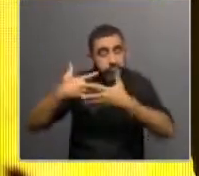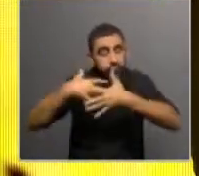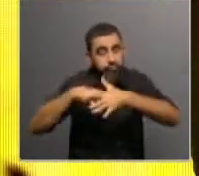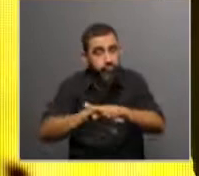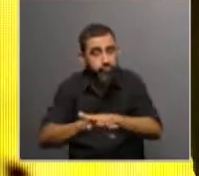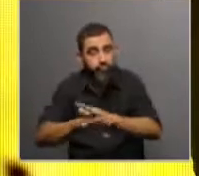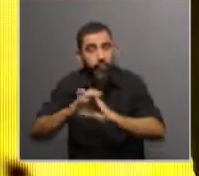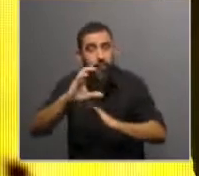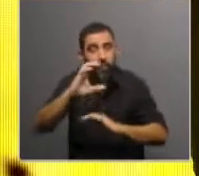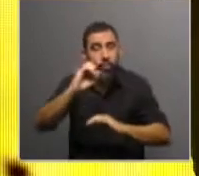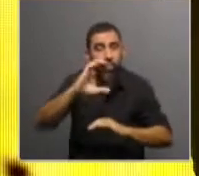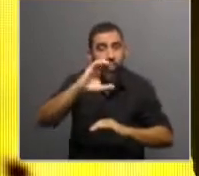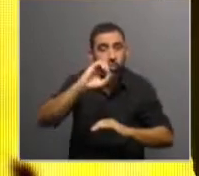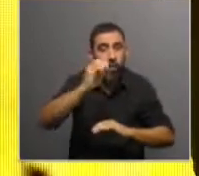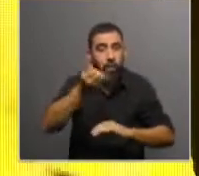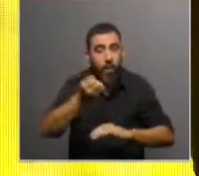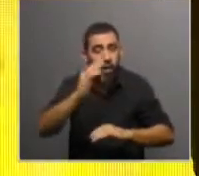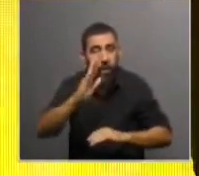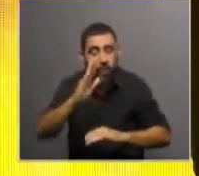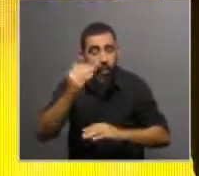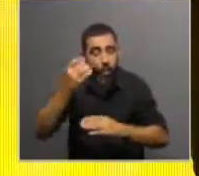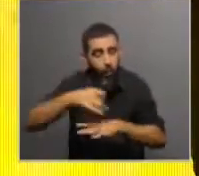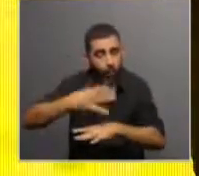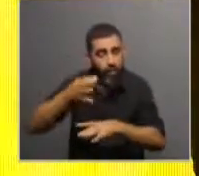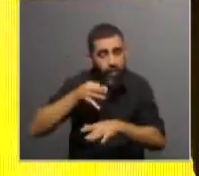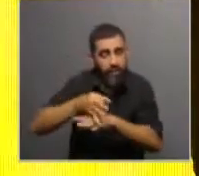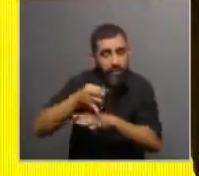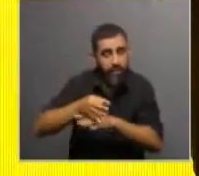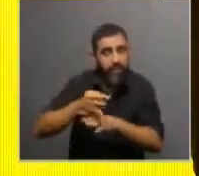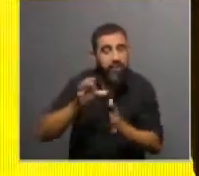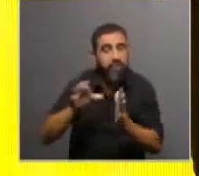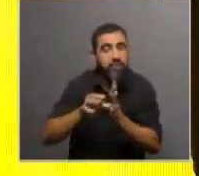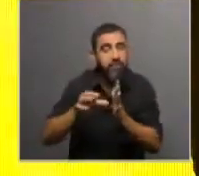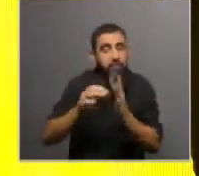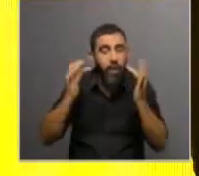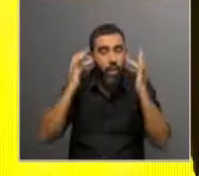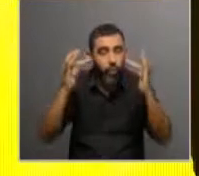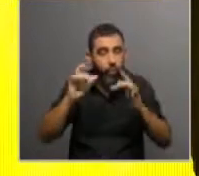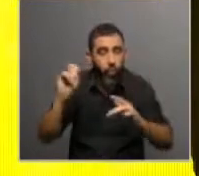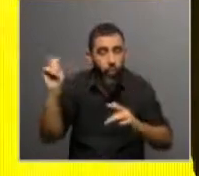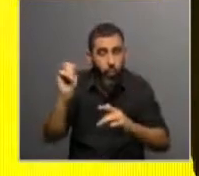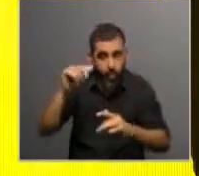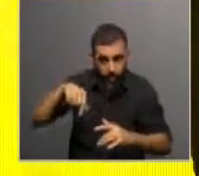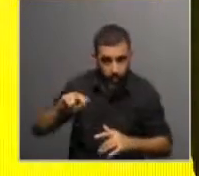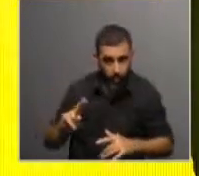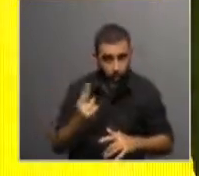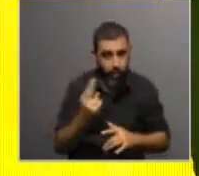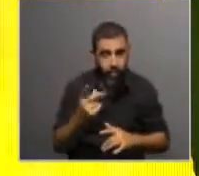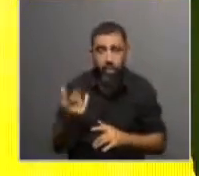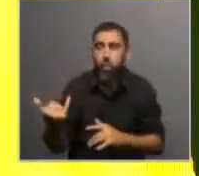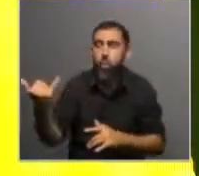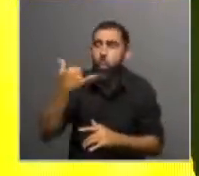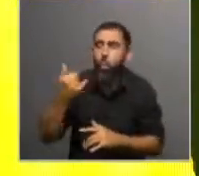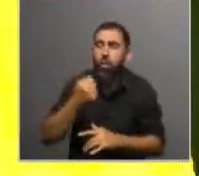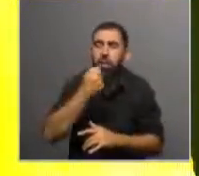del COCAP, que es un organismo de capacitación profesional que depende del sistema de educación pública de nuestro país, y bueno, de alguna manera nos cuenta